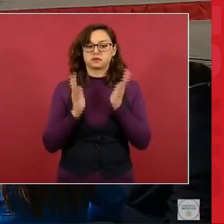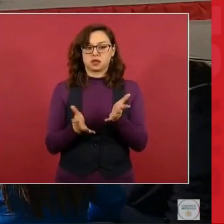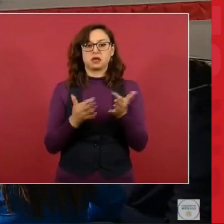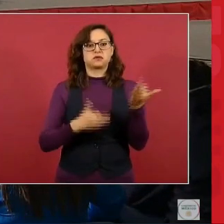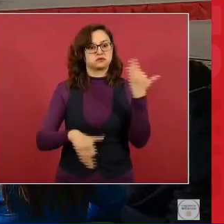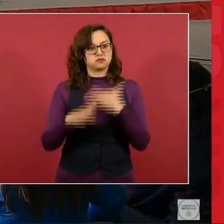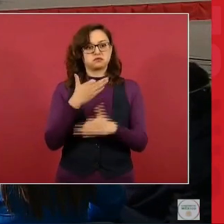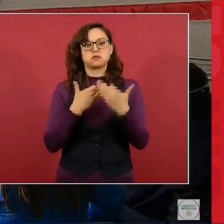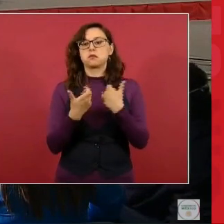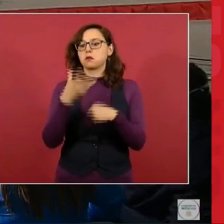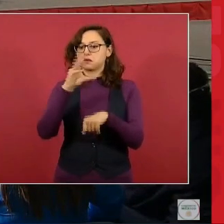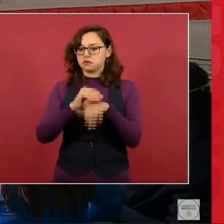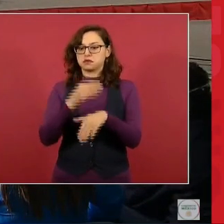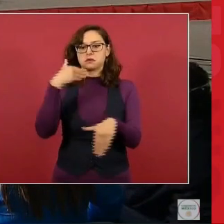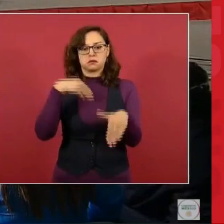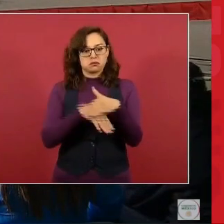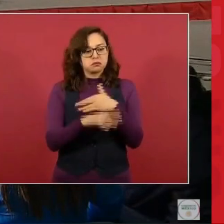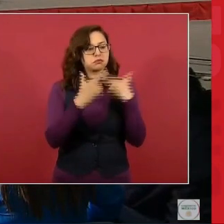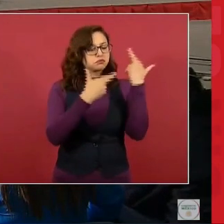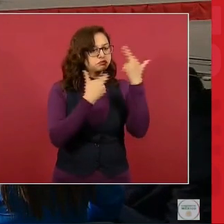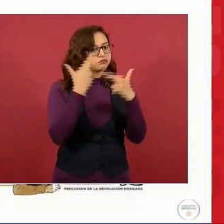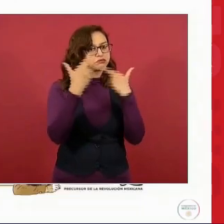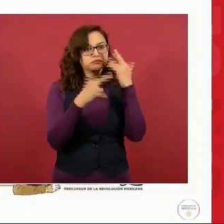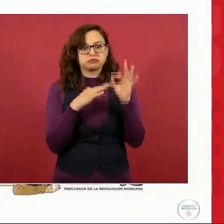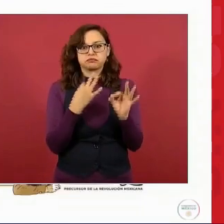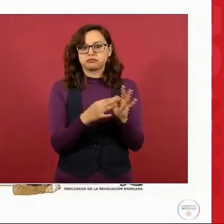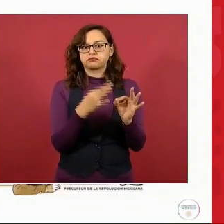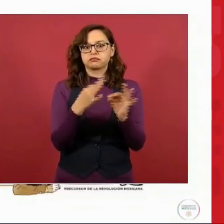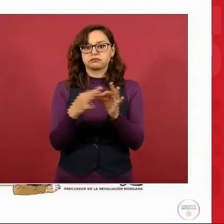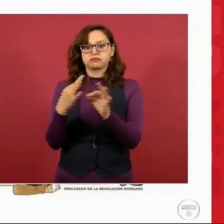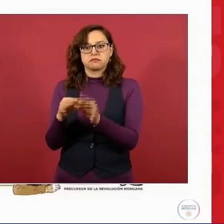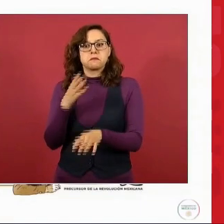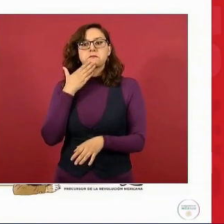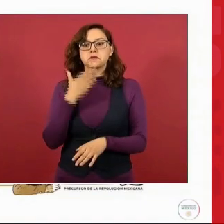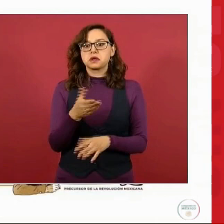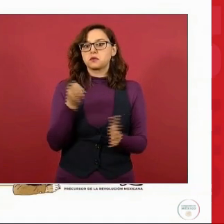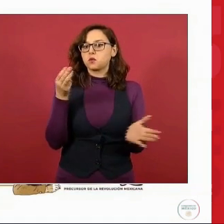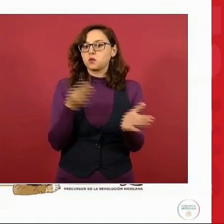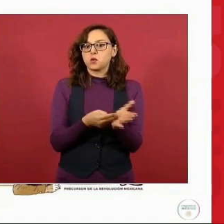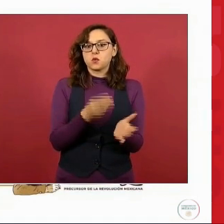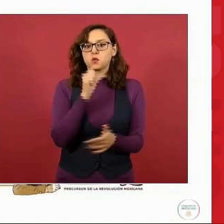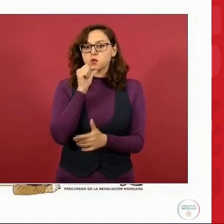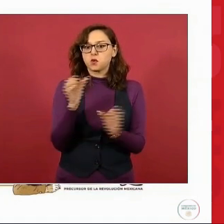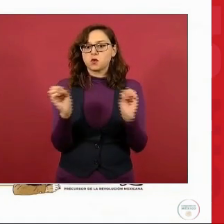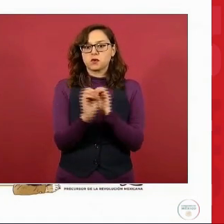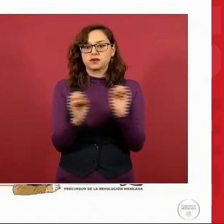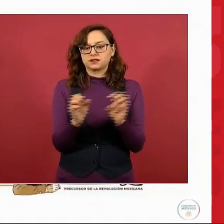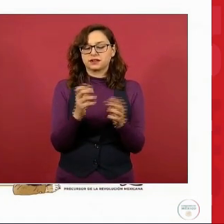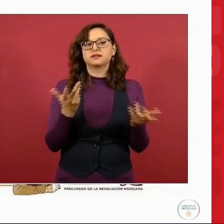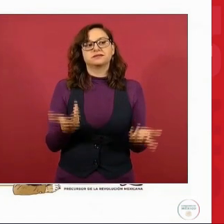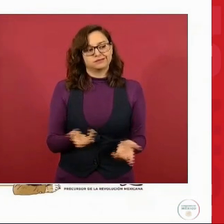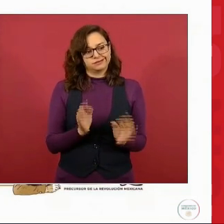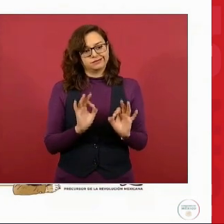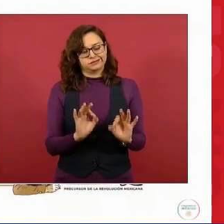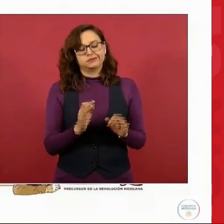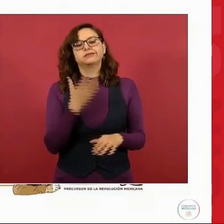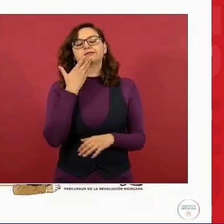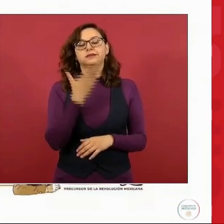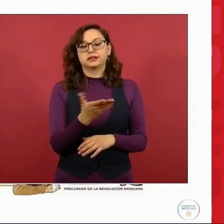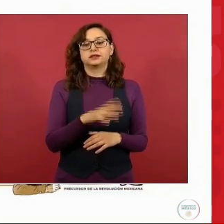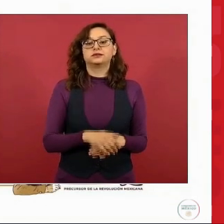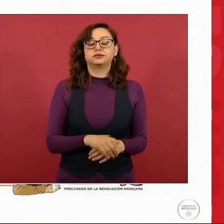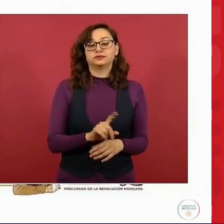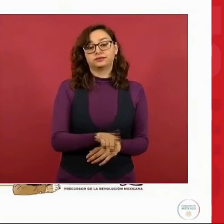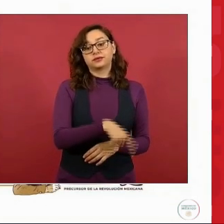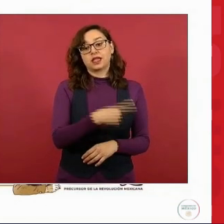semana, que bueno, lo agradecemos, nos evitamos multas y problemas, y 6 que tuvieron irregularidades, pero